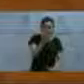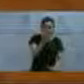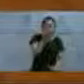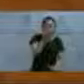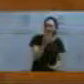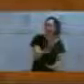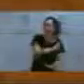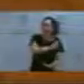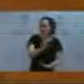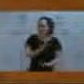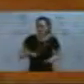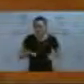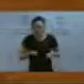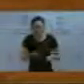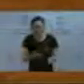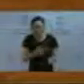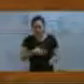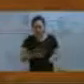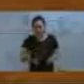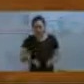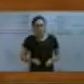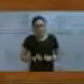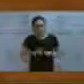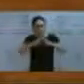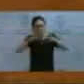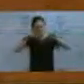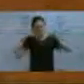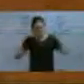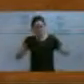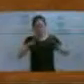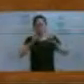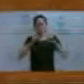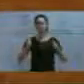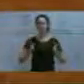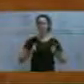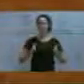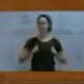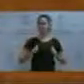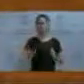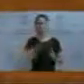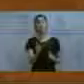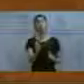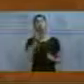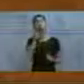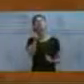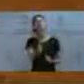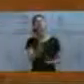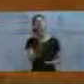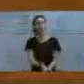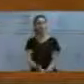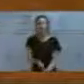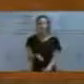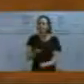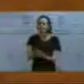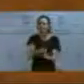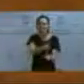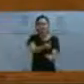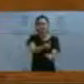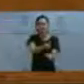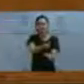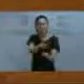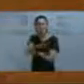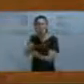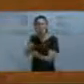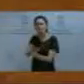más se da más satisfacción a la inmensa mayoría de los asturianos, a los que, por cierto, les pedimos impuestos para